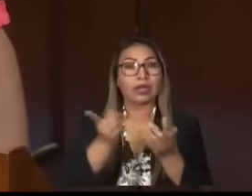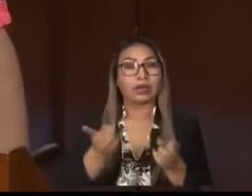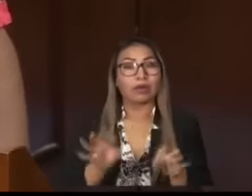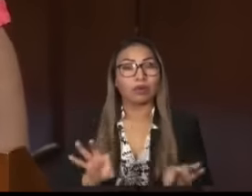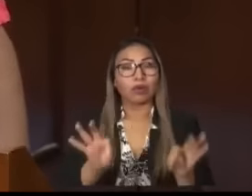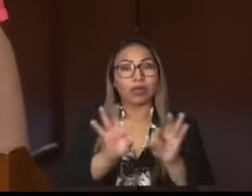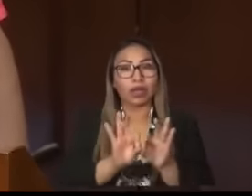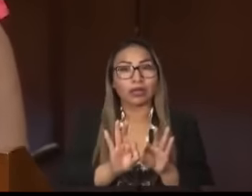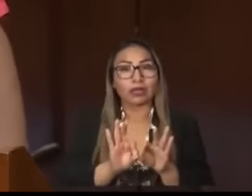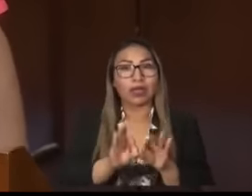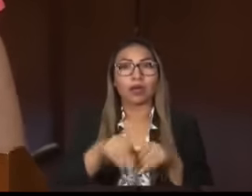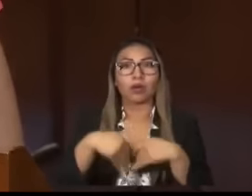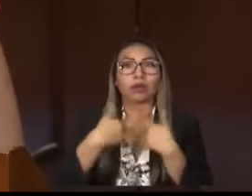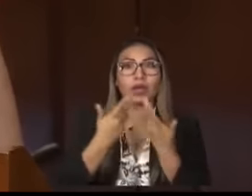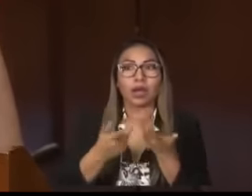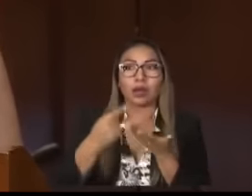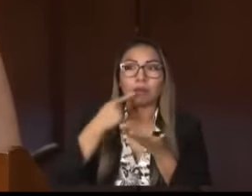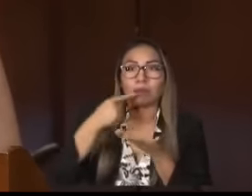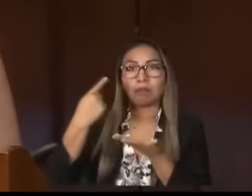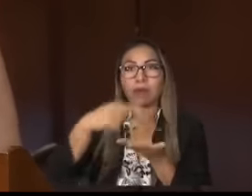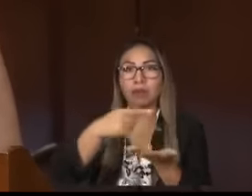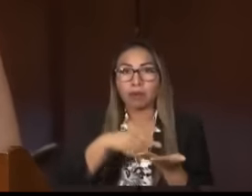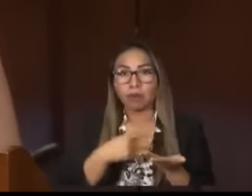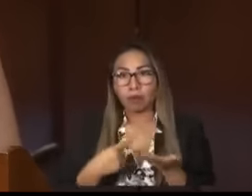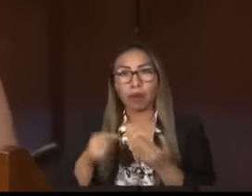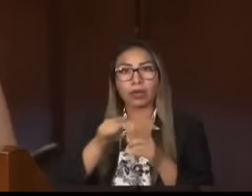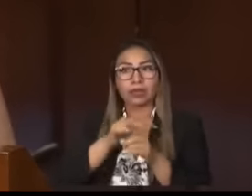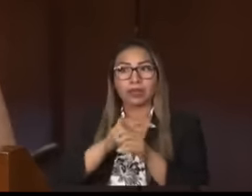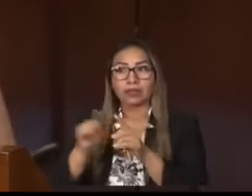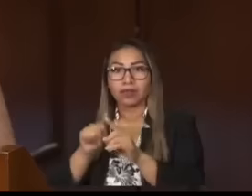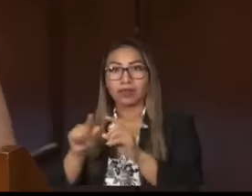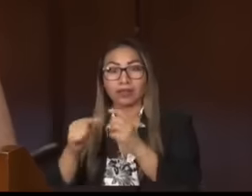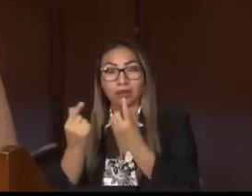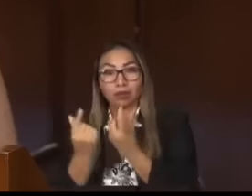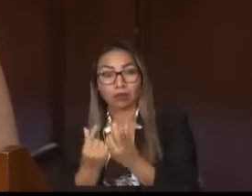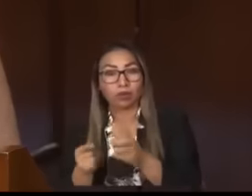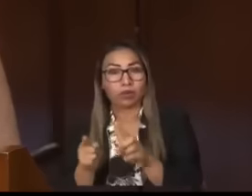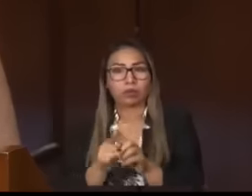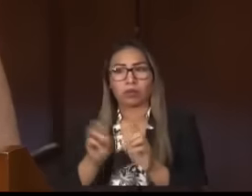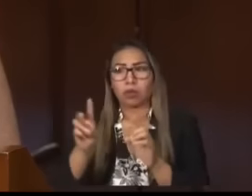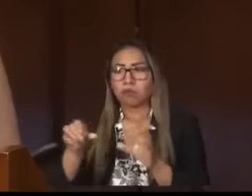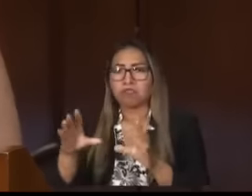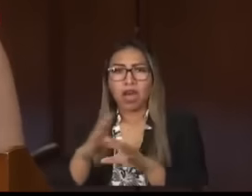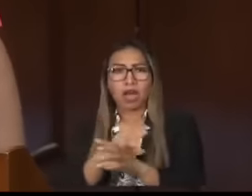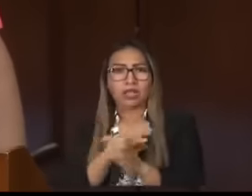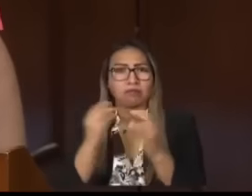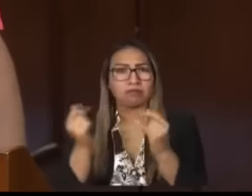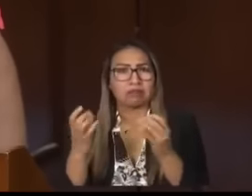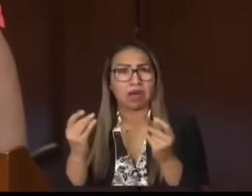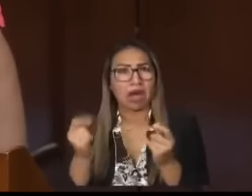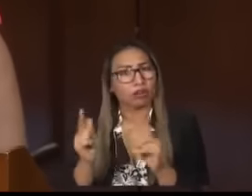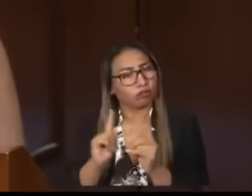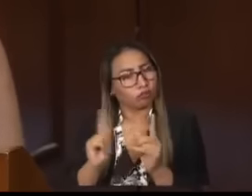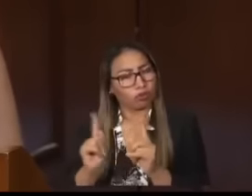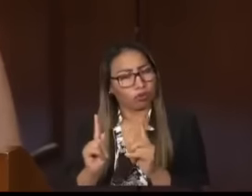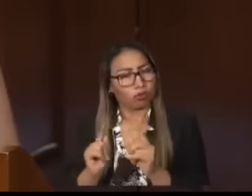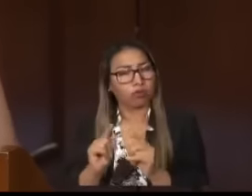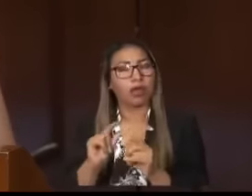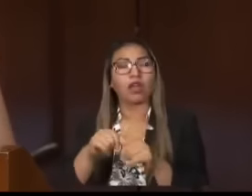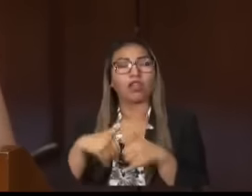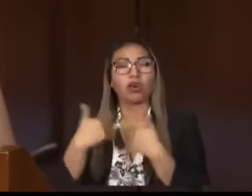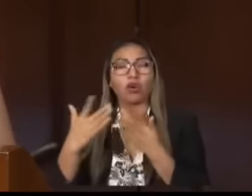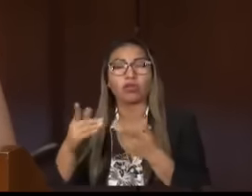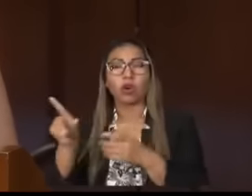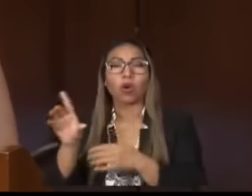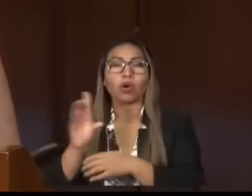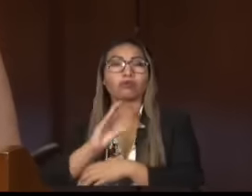una mesa de discusión de todos los sectores. Eso no puede ser elaborado desde los gabinetes o de